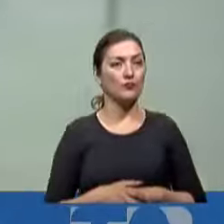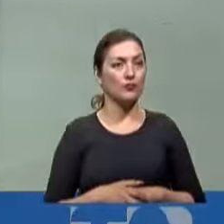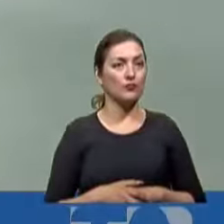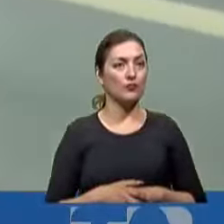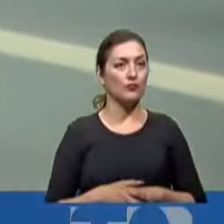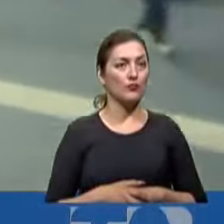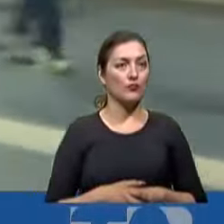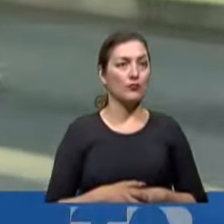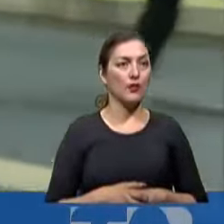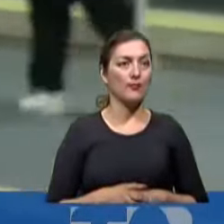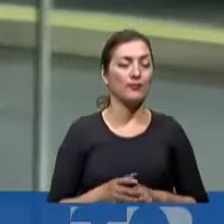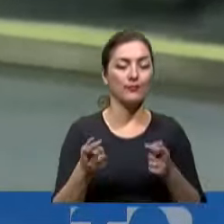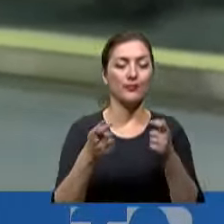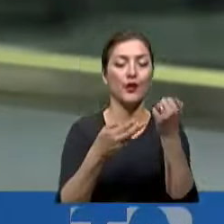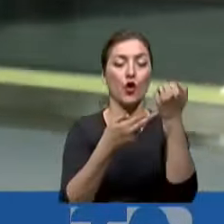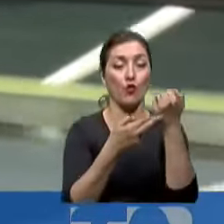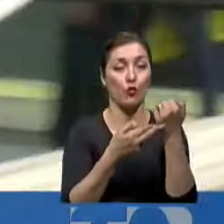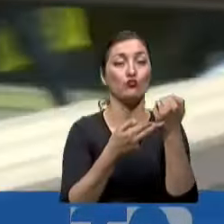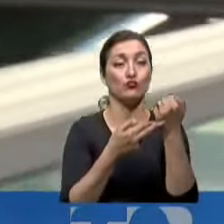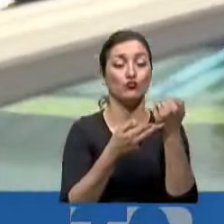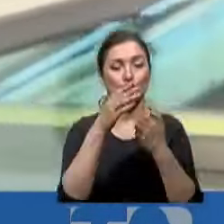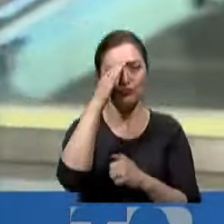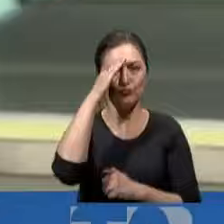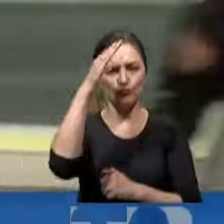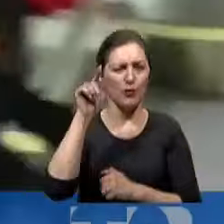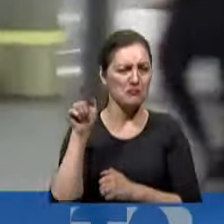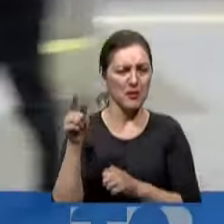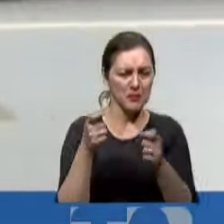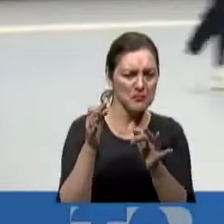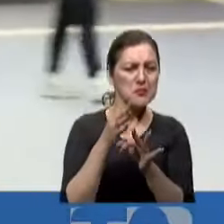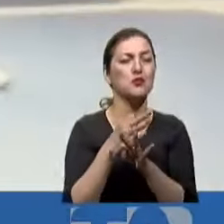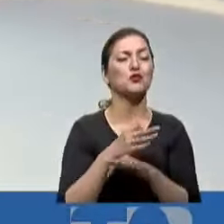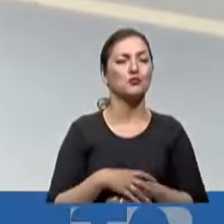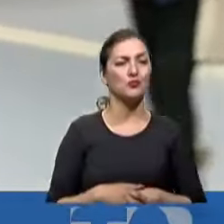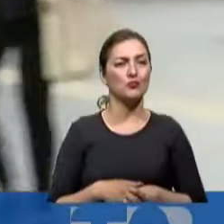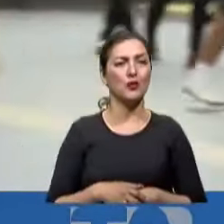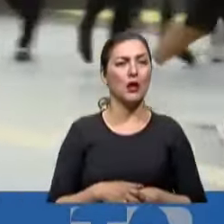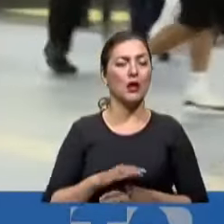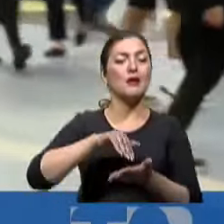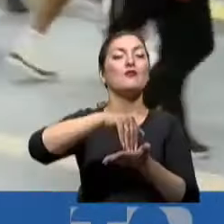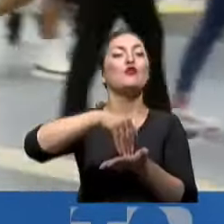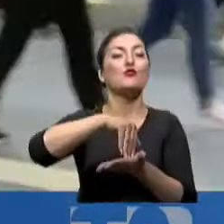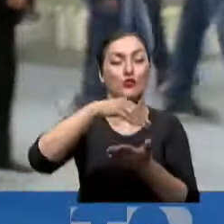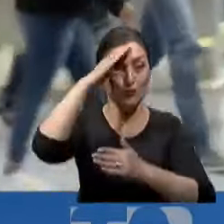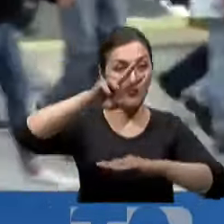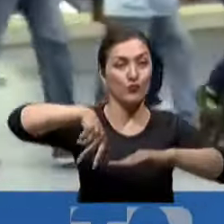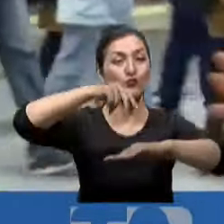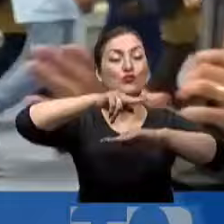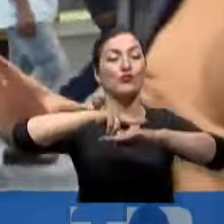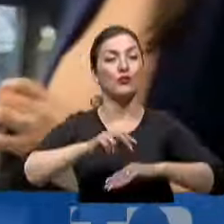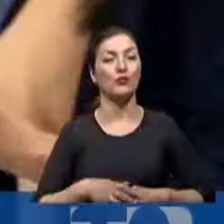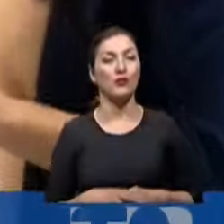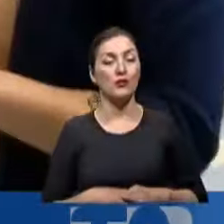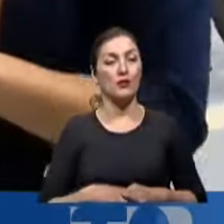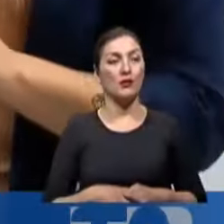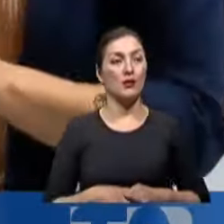el operativo se reforzó, la presencia de personal operativo como de miembros de la Policía Nacional. Vamos